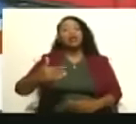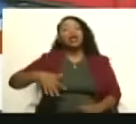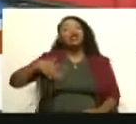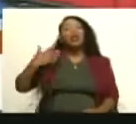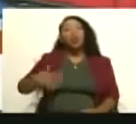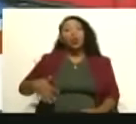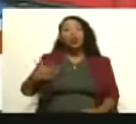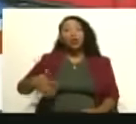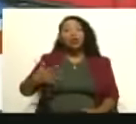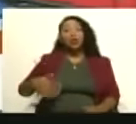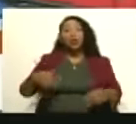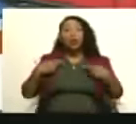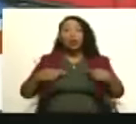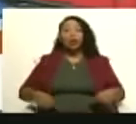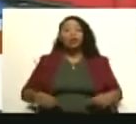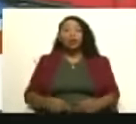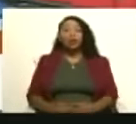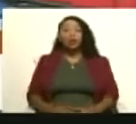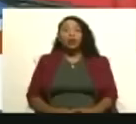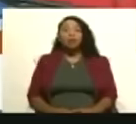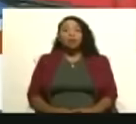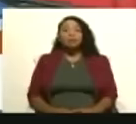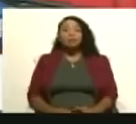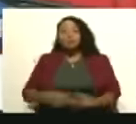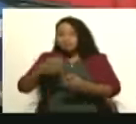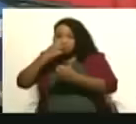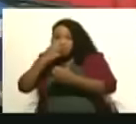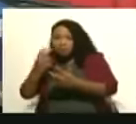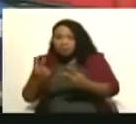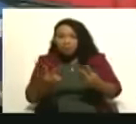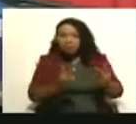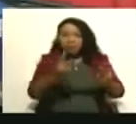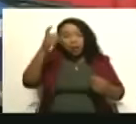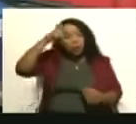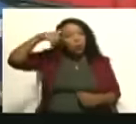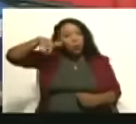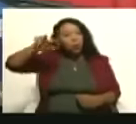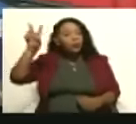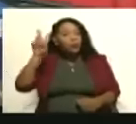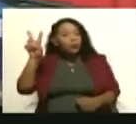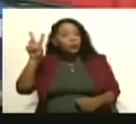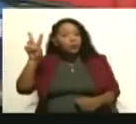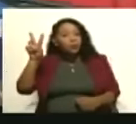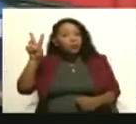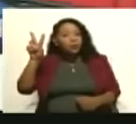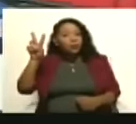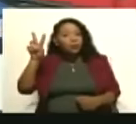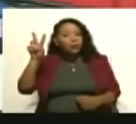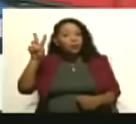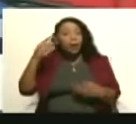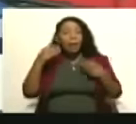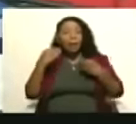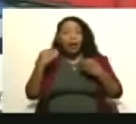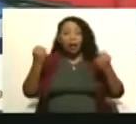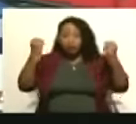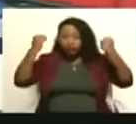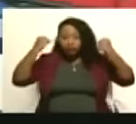humanos. E invitamos al pueblo de Venezuela a hacer ejercicio soberano